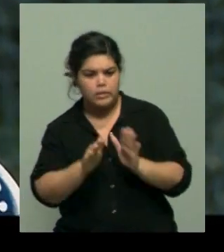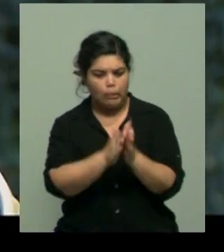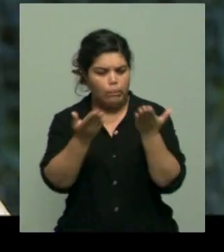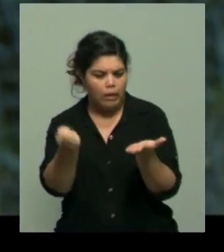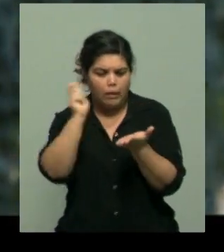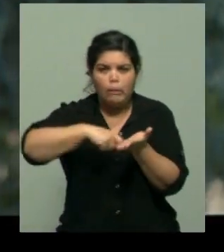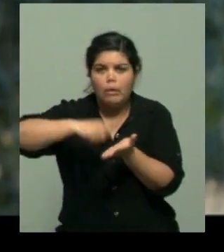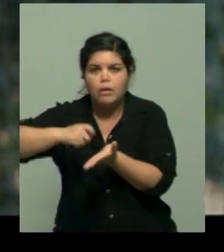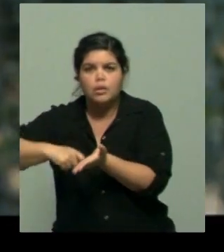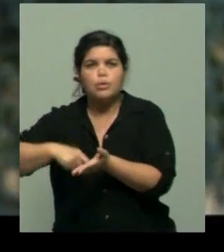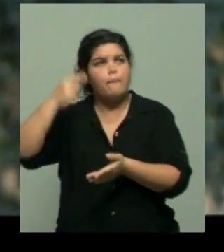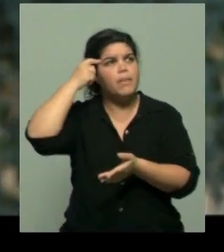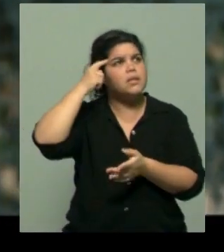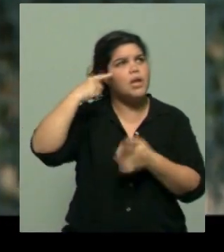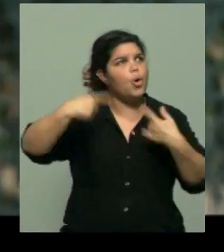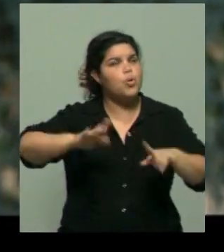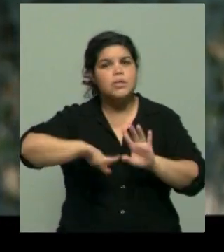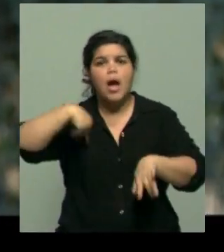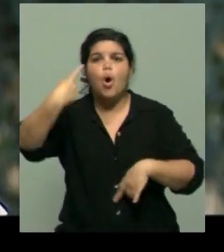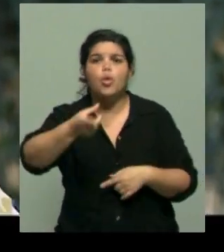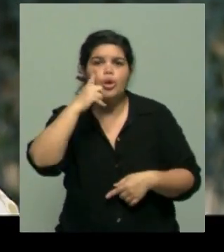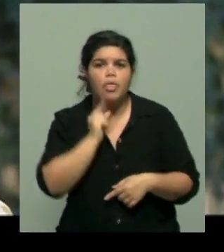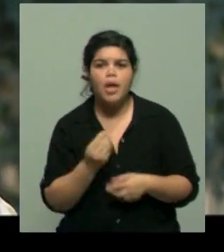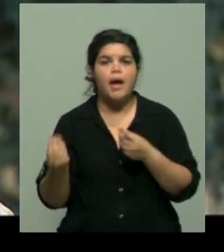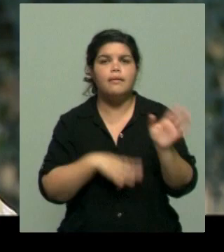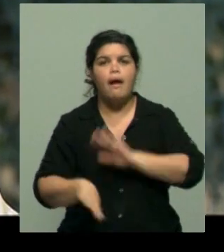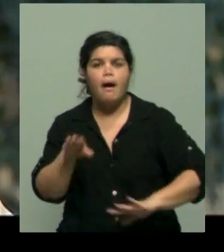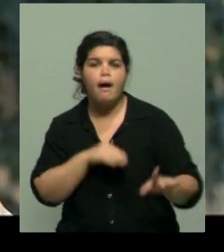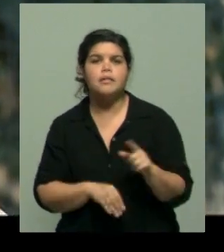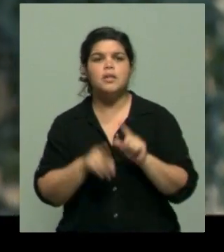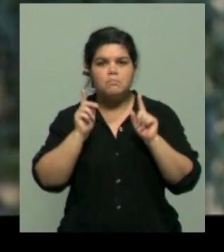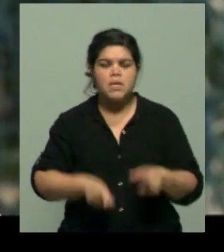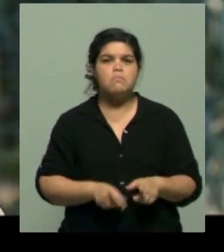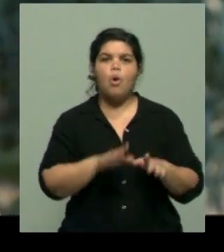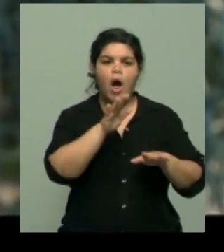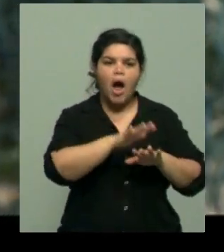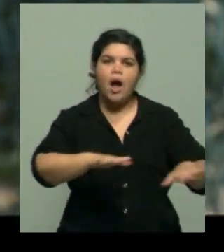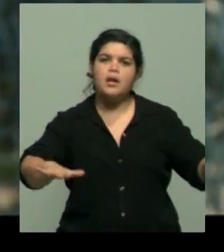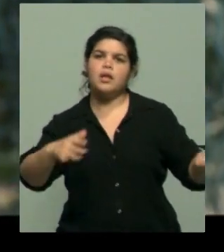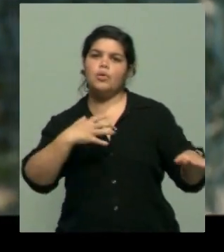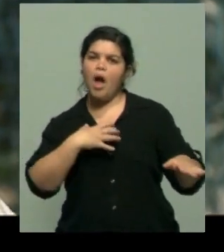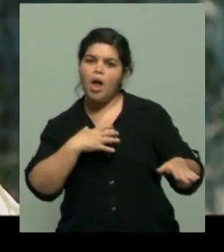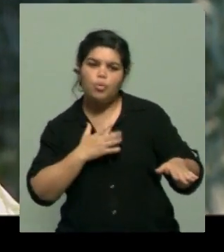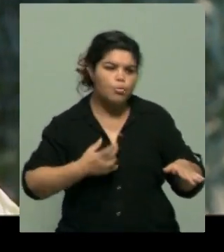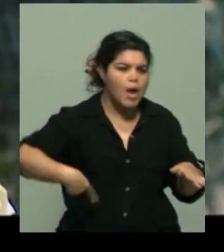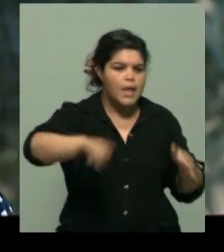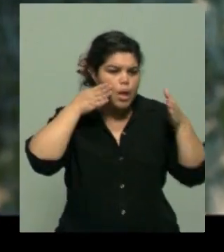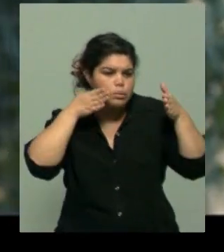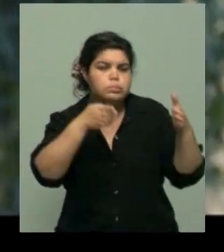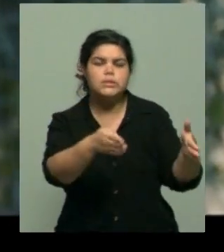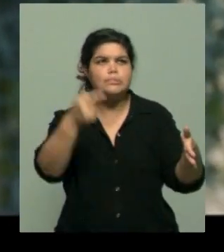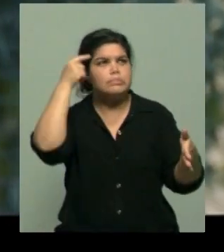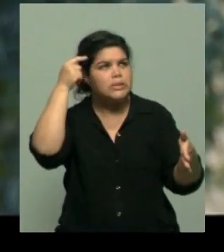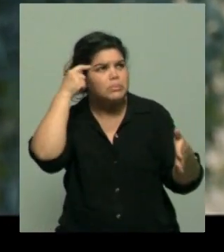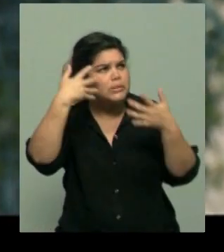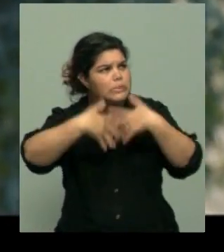pensando en actividades para el día siguiente, atendiendo a la diversidad que vos hoy tenés en el aula, que no es el aula homogénea